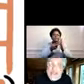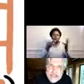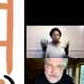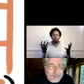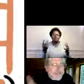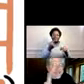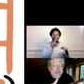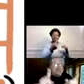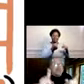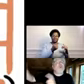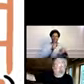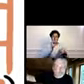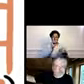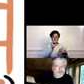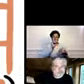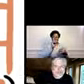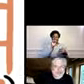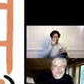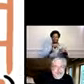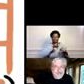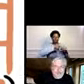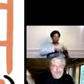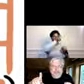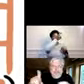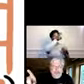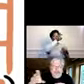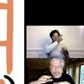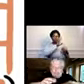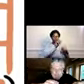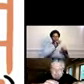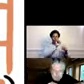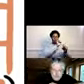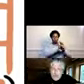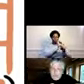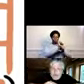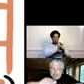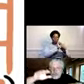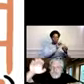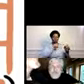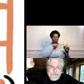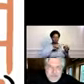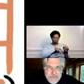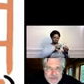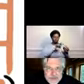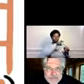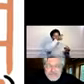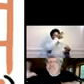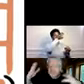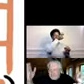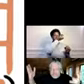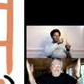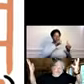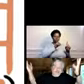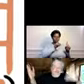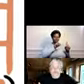asegurándose que profesionales de soporte directo puedan progresar. No voy a decir aumentar, porque eso como que